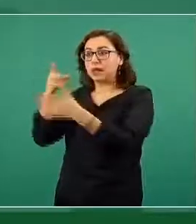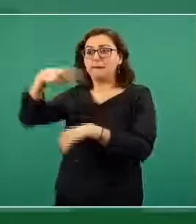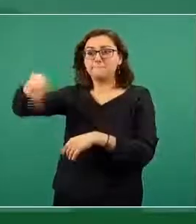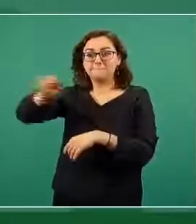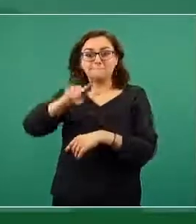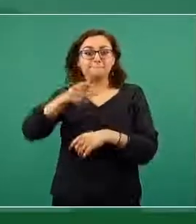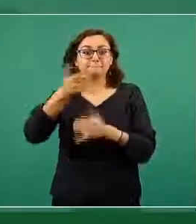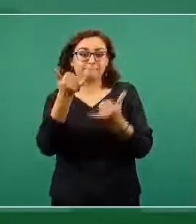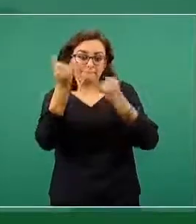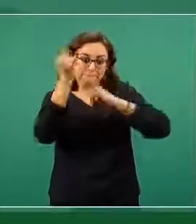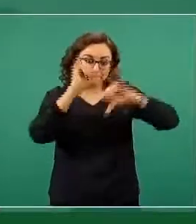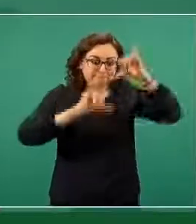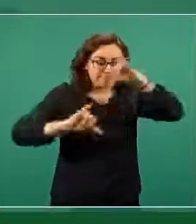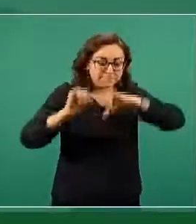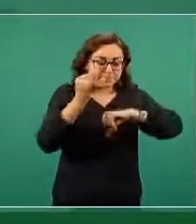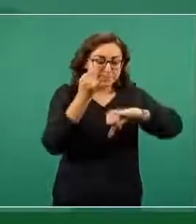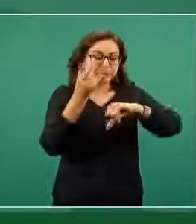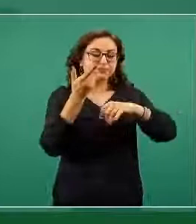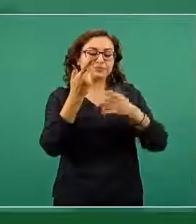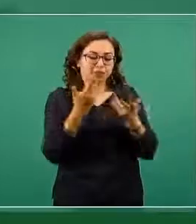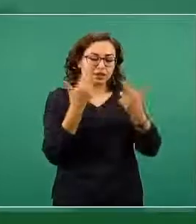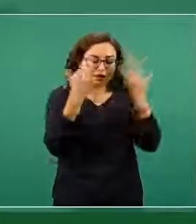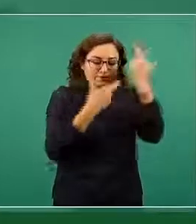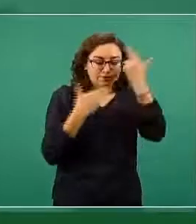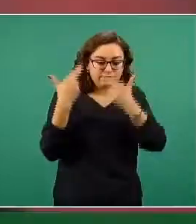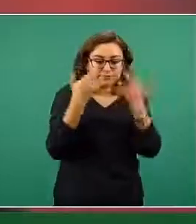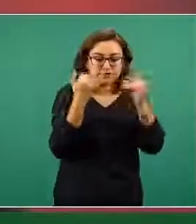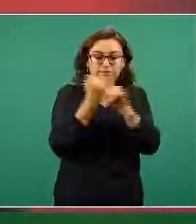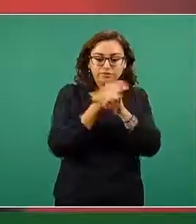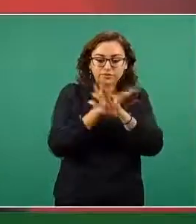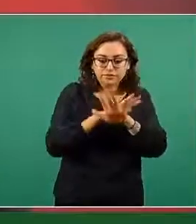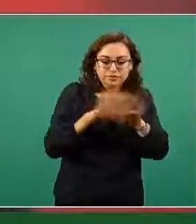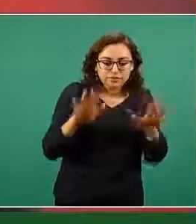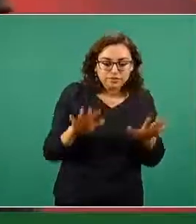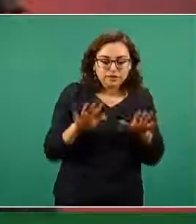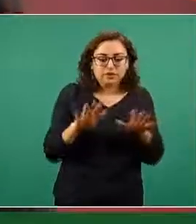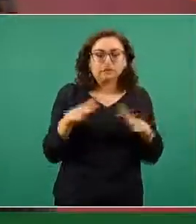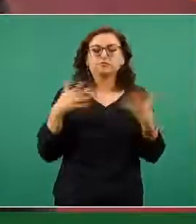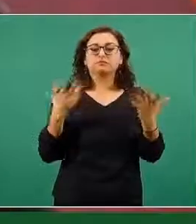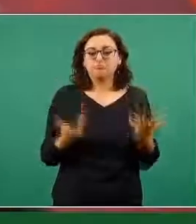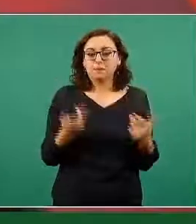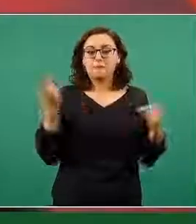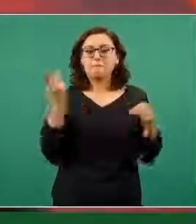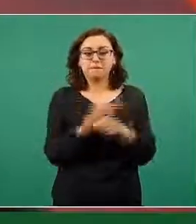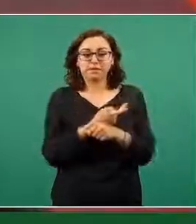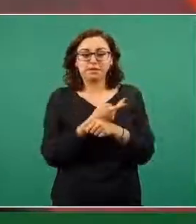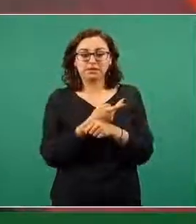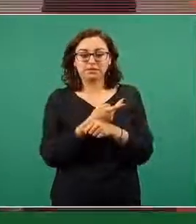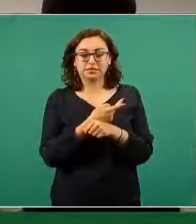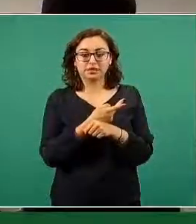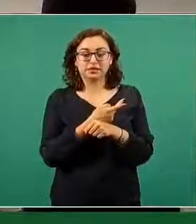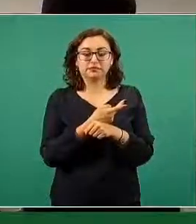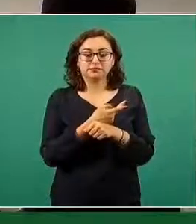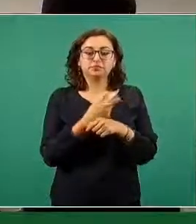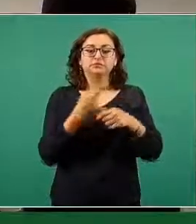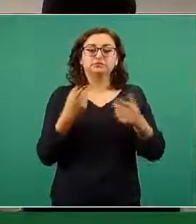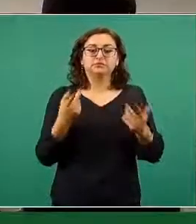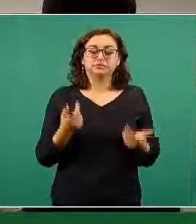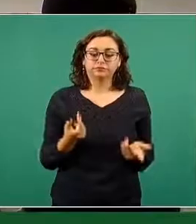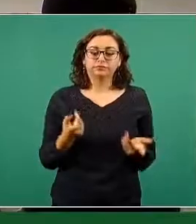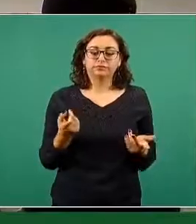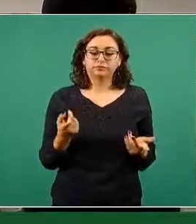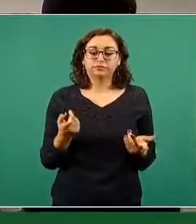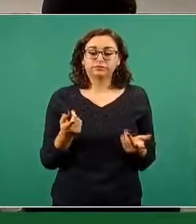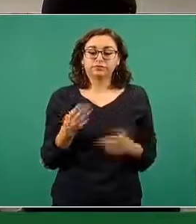propios laboratorios productores están haciendo análisis de la información, hacen ver que la